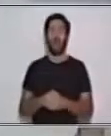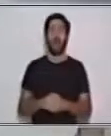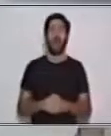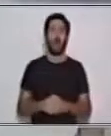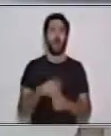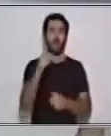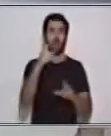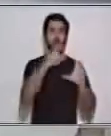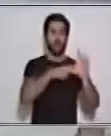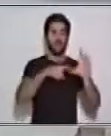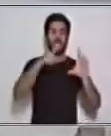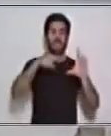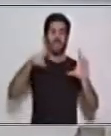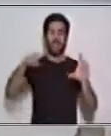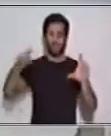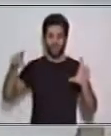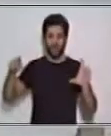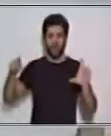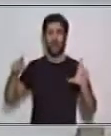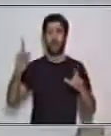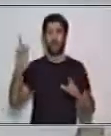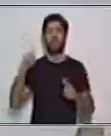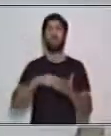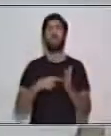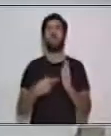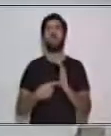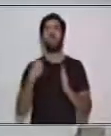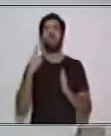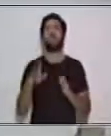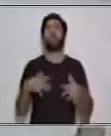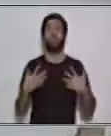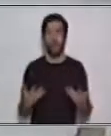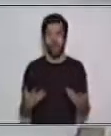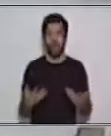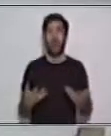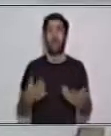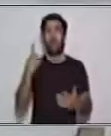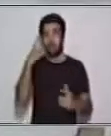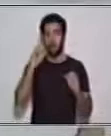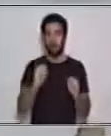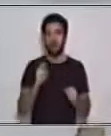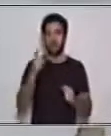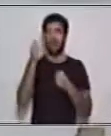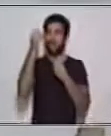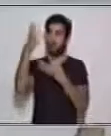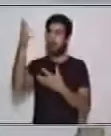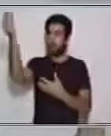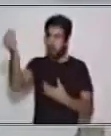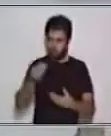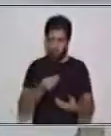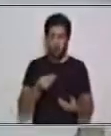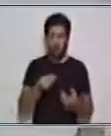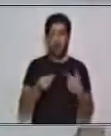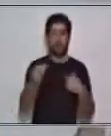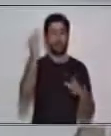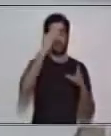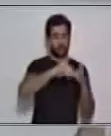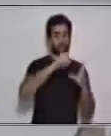gráfica poligonal nos sirve para comparar datos,